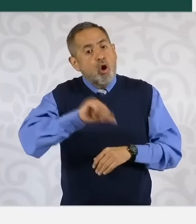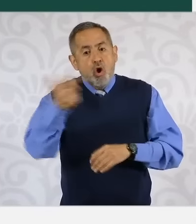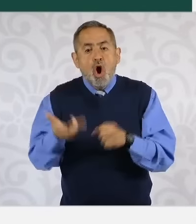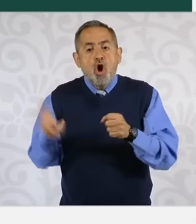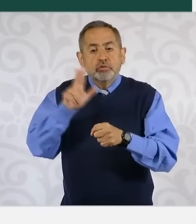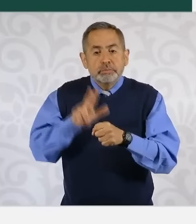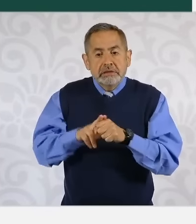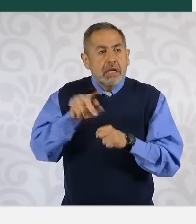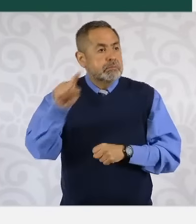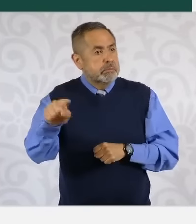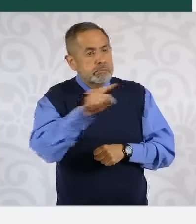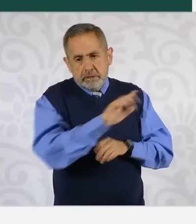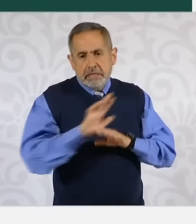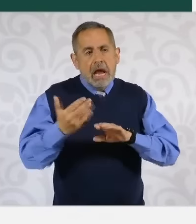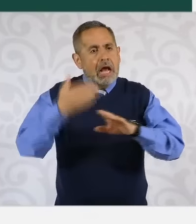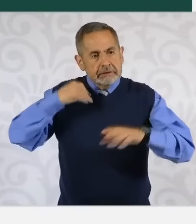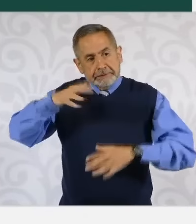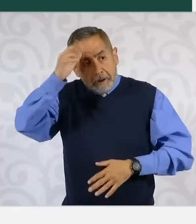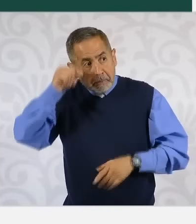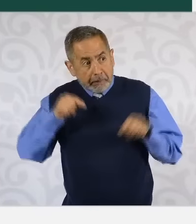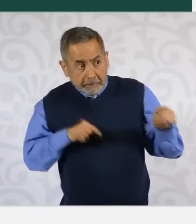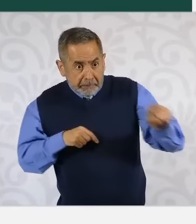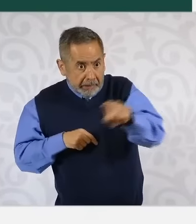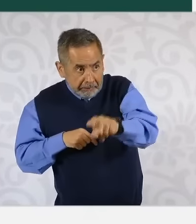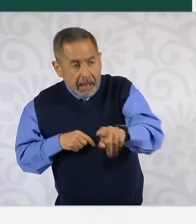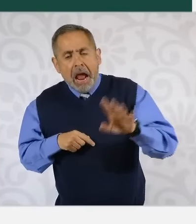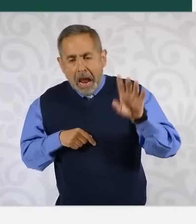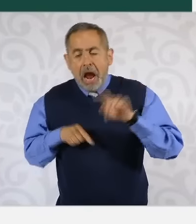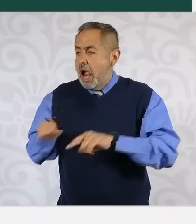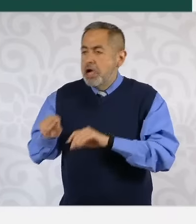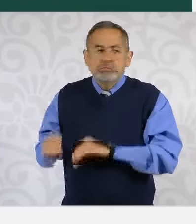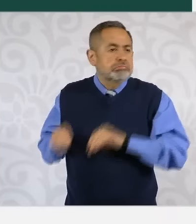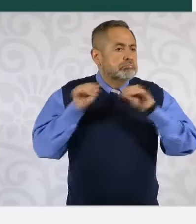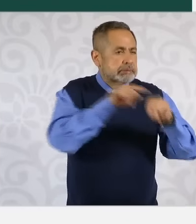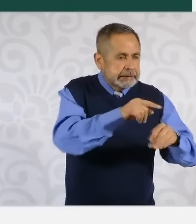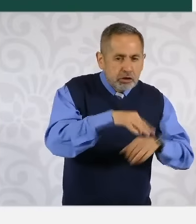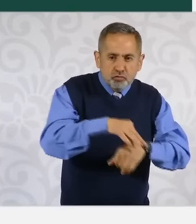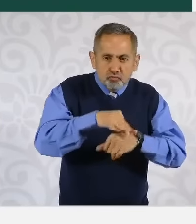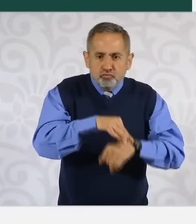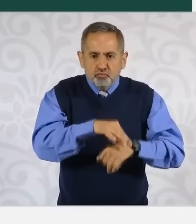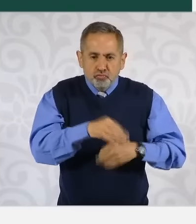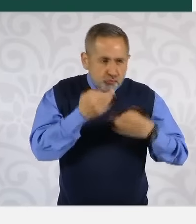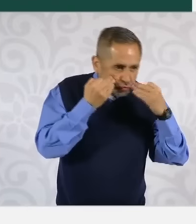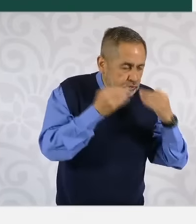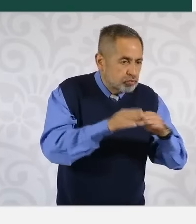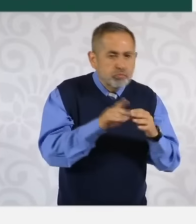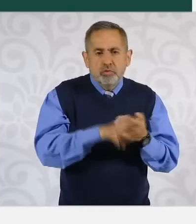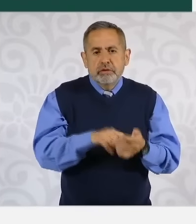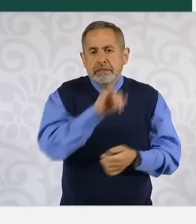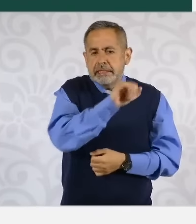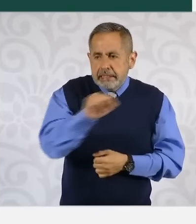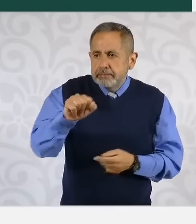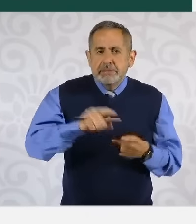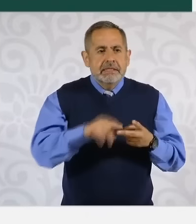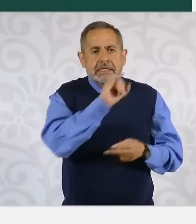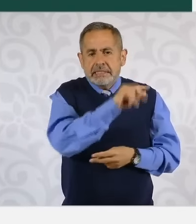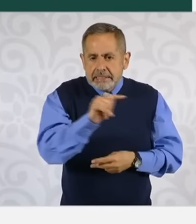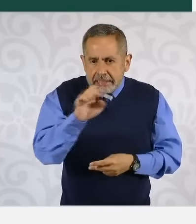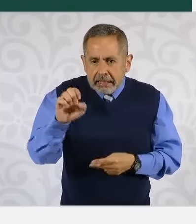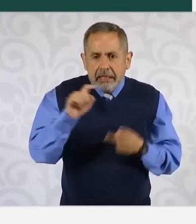tenemos acuerdos con los diferentes hospitales de la ciudad, particularmente del Seguro Social, del ISSSTE, pero